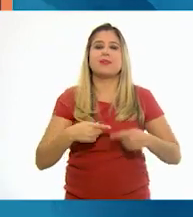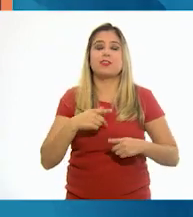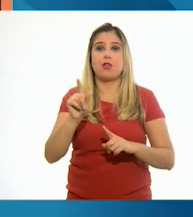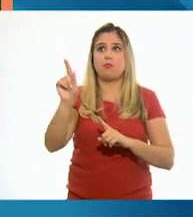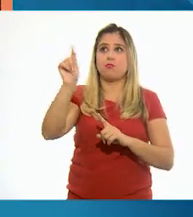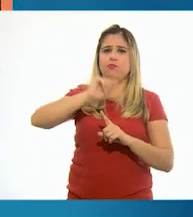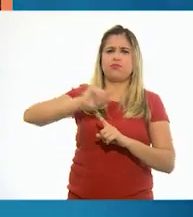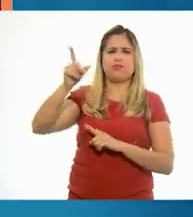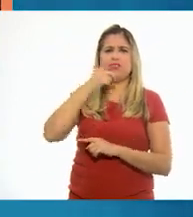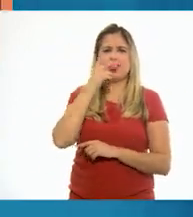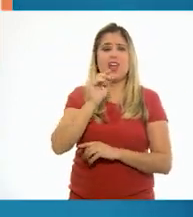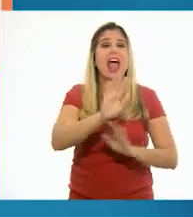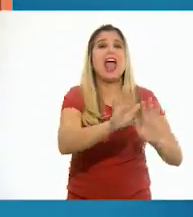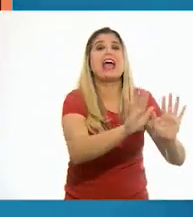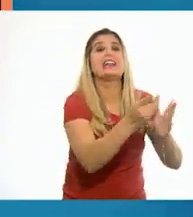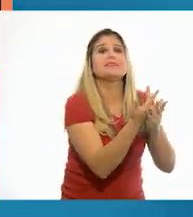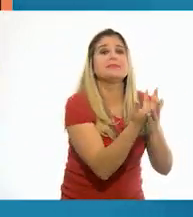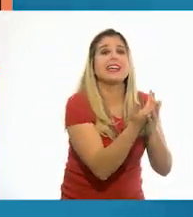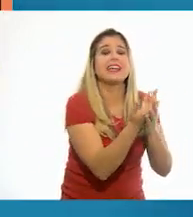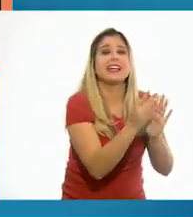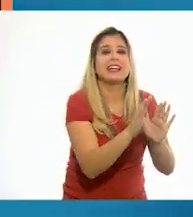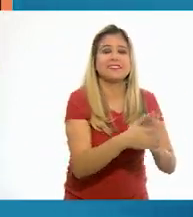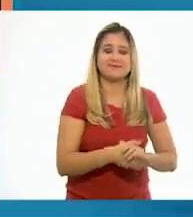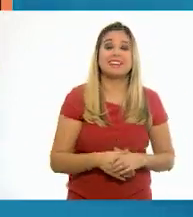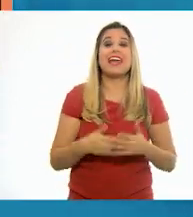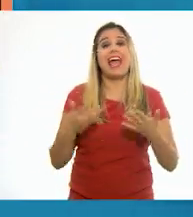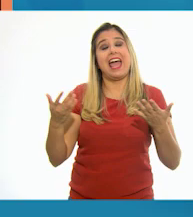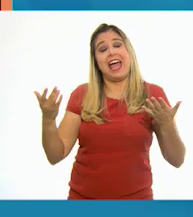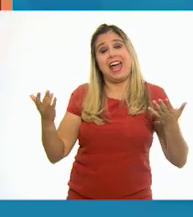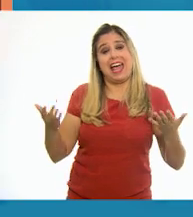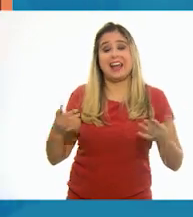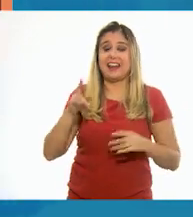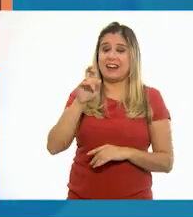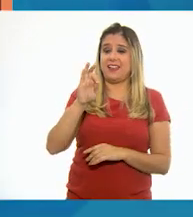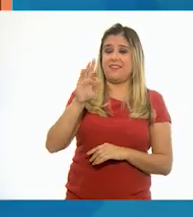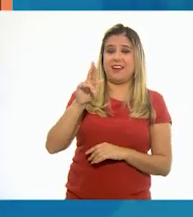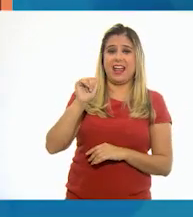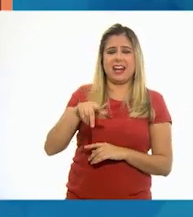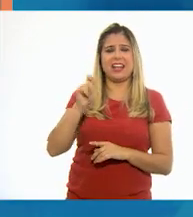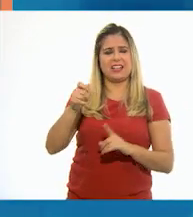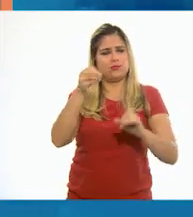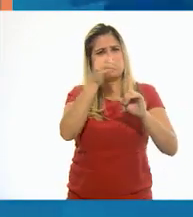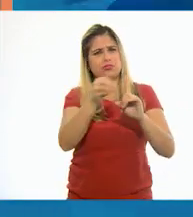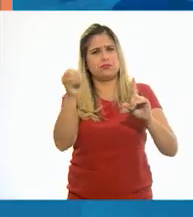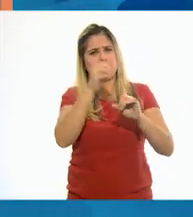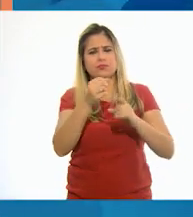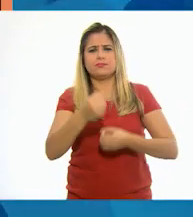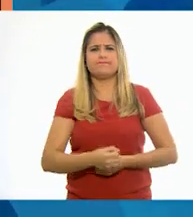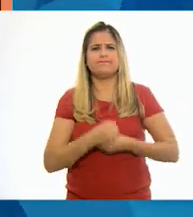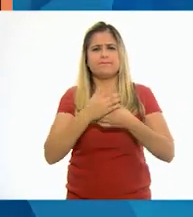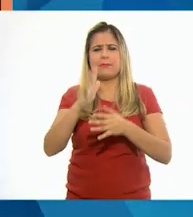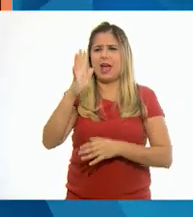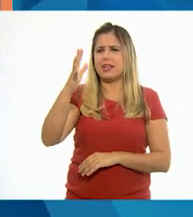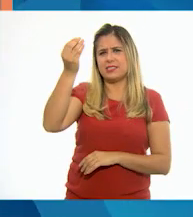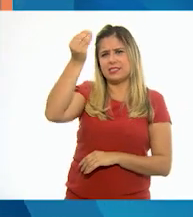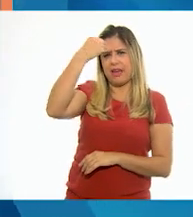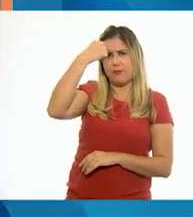doctas. ¡Oiga, espéreme! Entonces, ¿los refranes son frases que expresan sabiduría